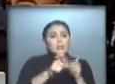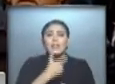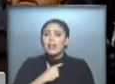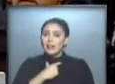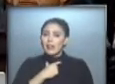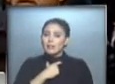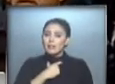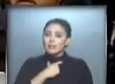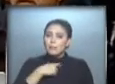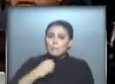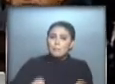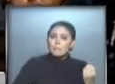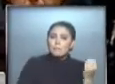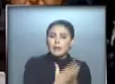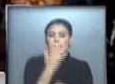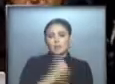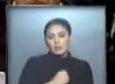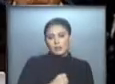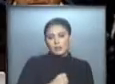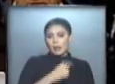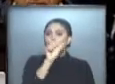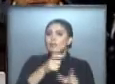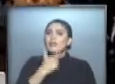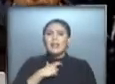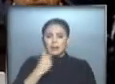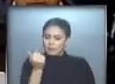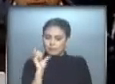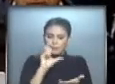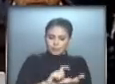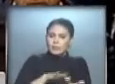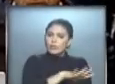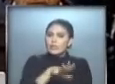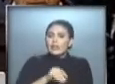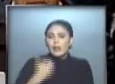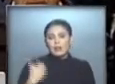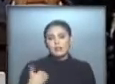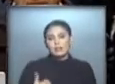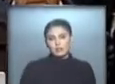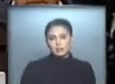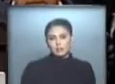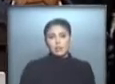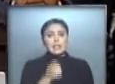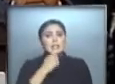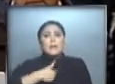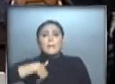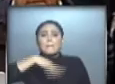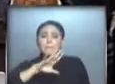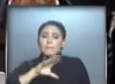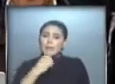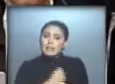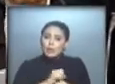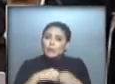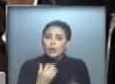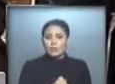generar mano de obra, para aquellos que quieran invertir en nuestro suelo. Porque con más y mejor